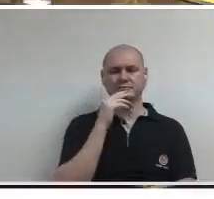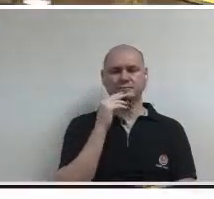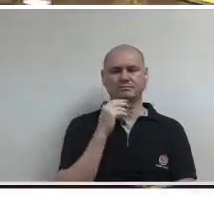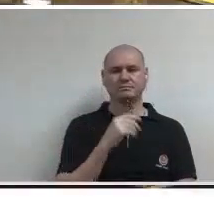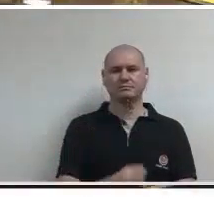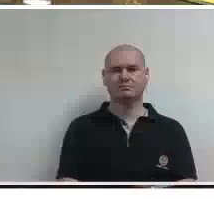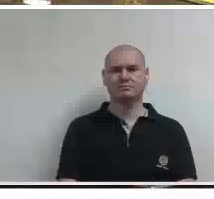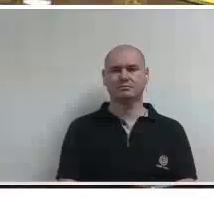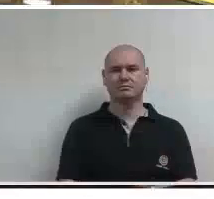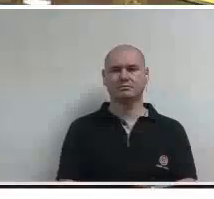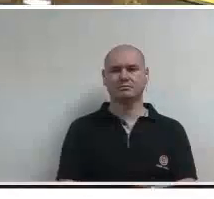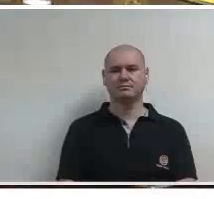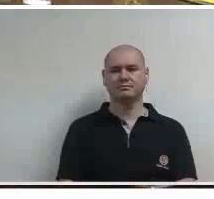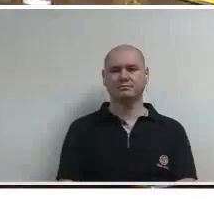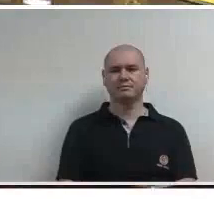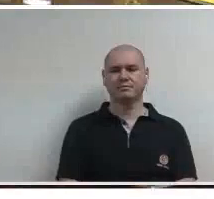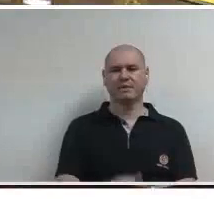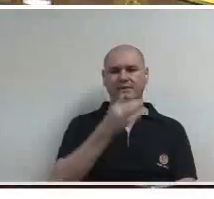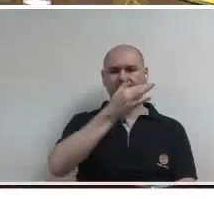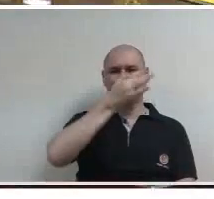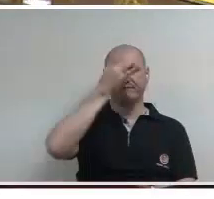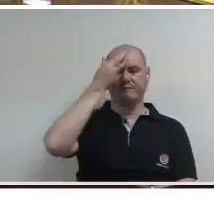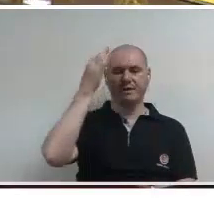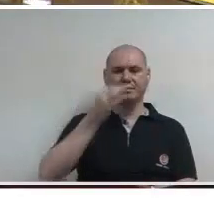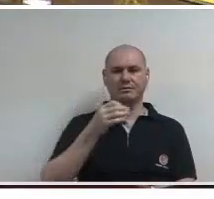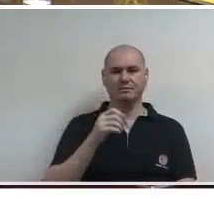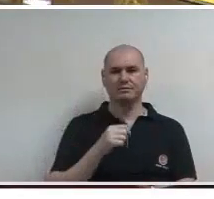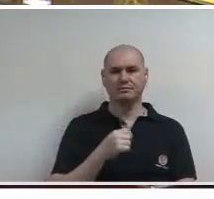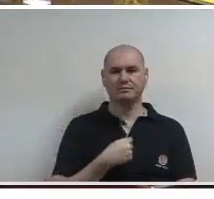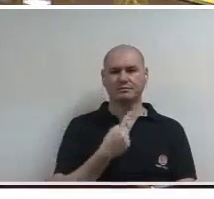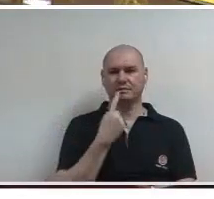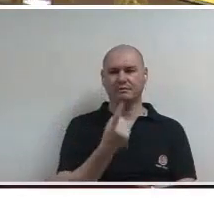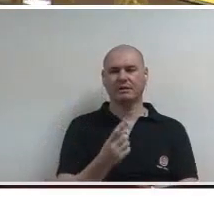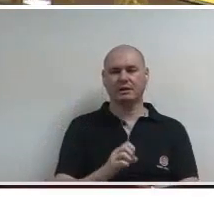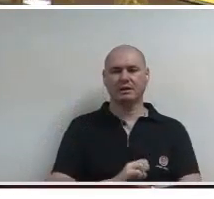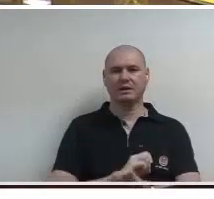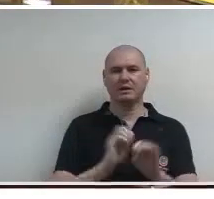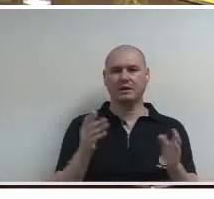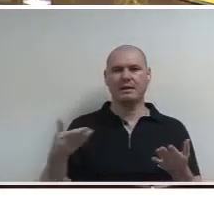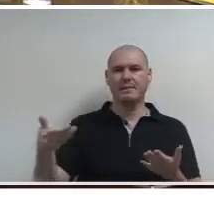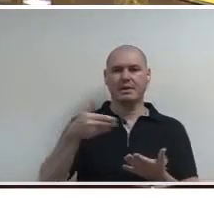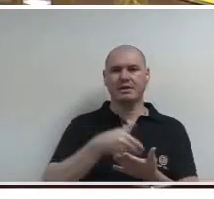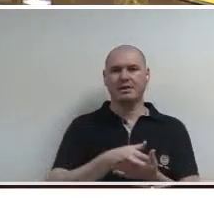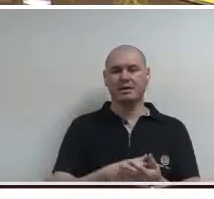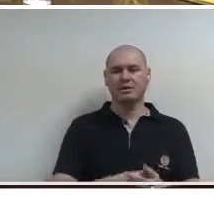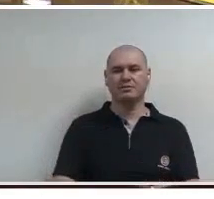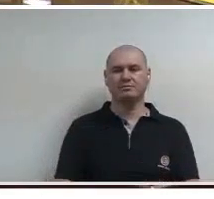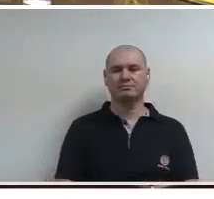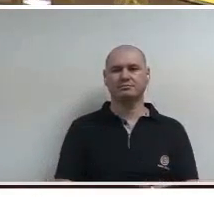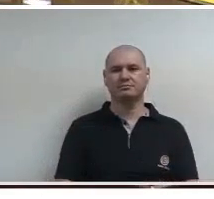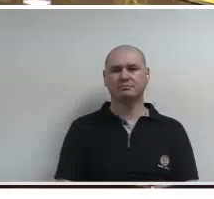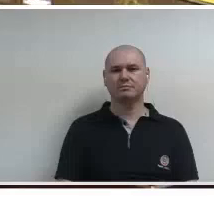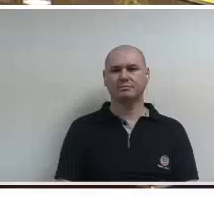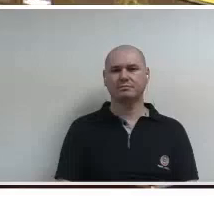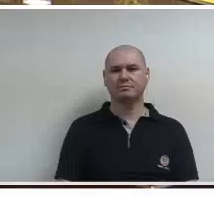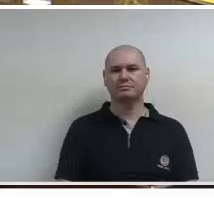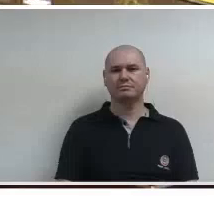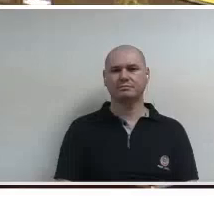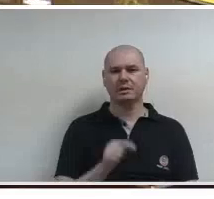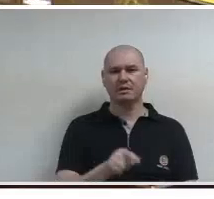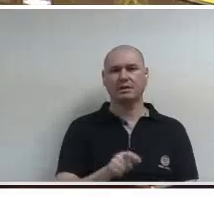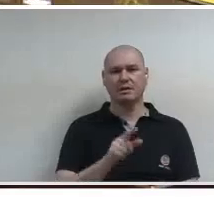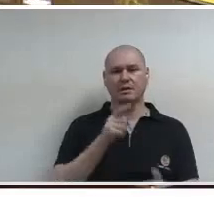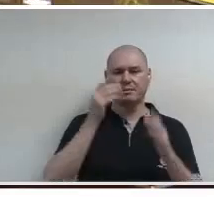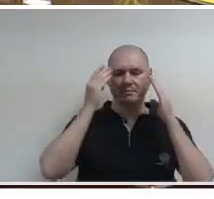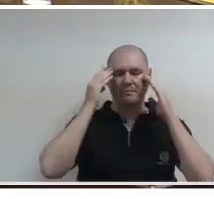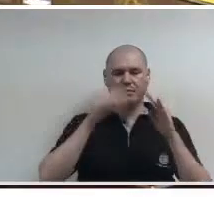Ja, y que todo eso ni reconsidera. El pedido de reconsideración. Vamos a sacar gente con pedido de